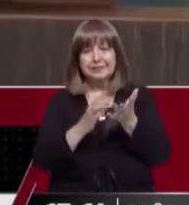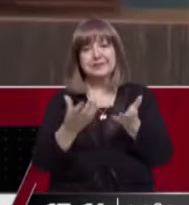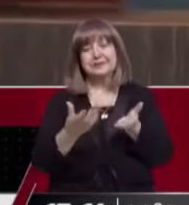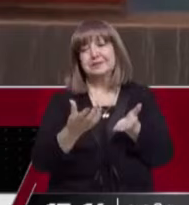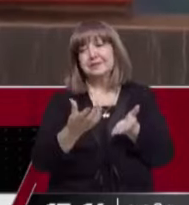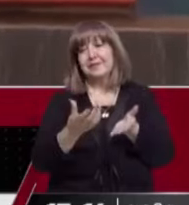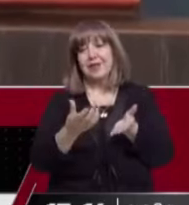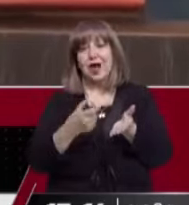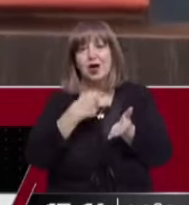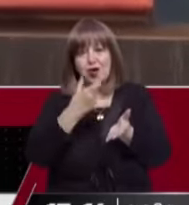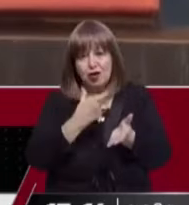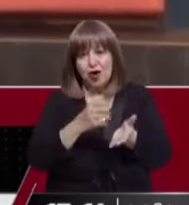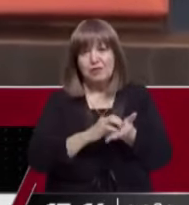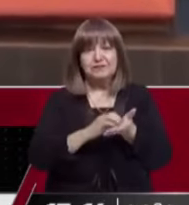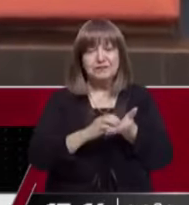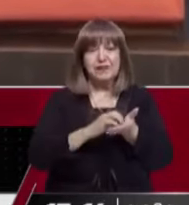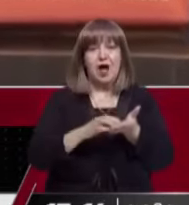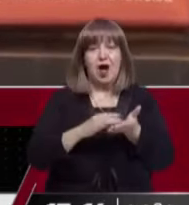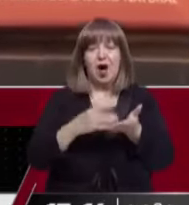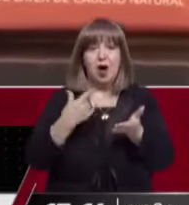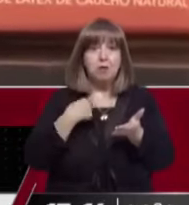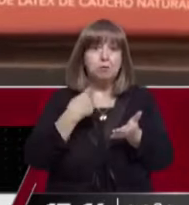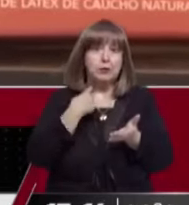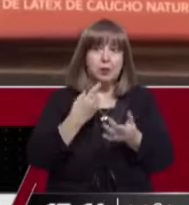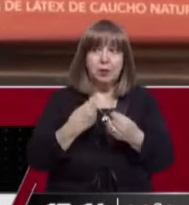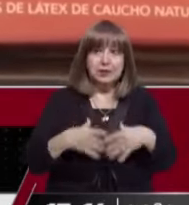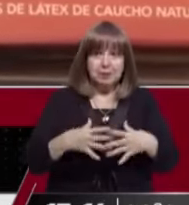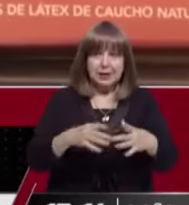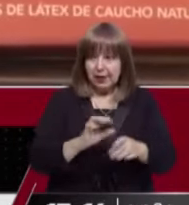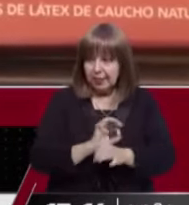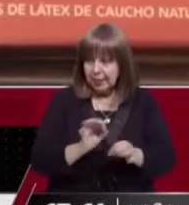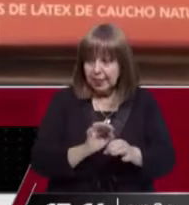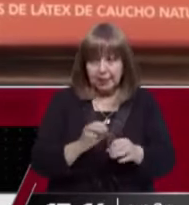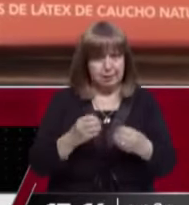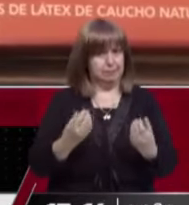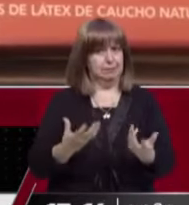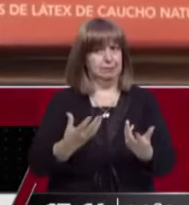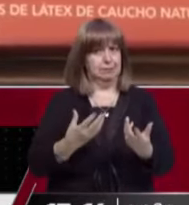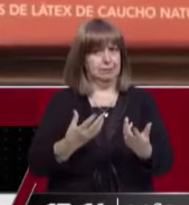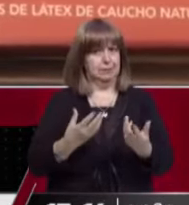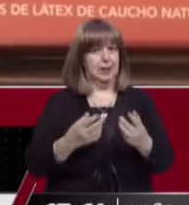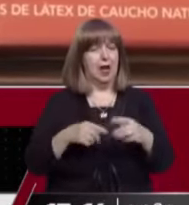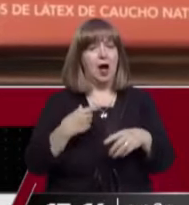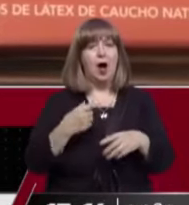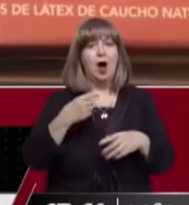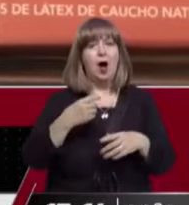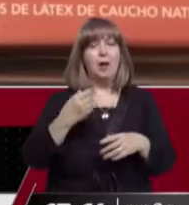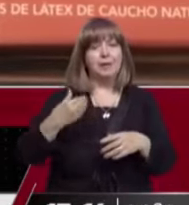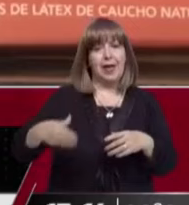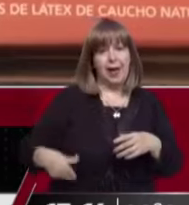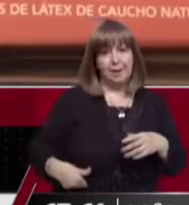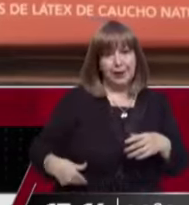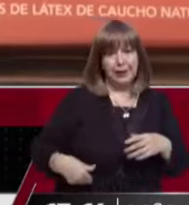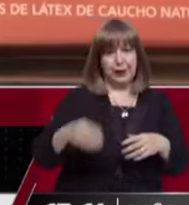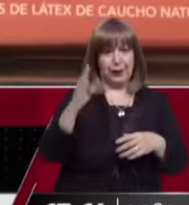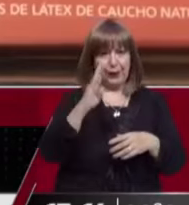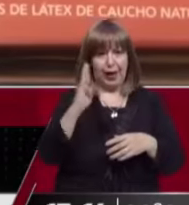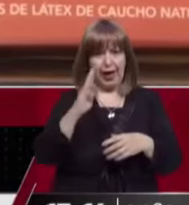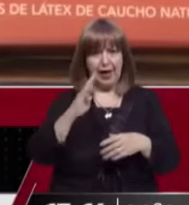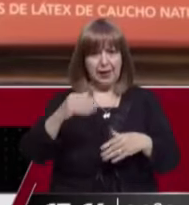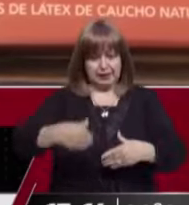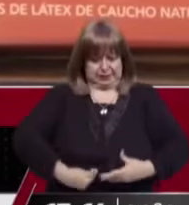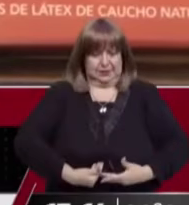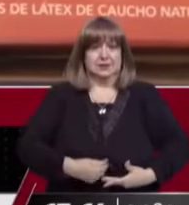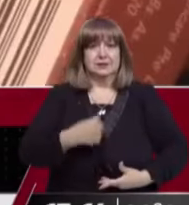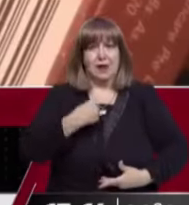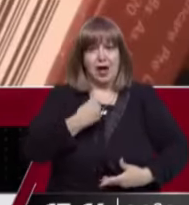puede ser la pérdida de la fertilidad, por ejemplo, o como es la hepatitis B, que es una infección que